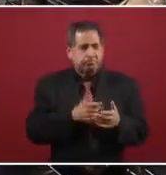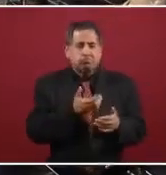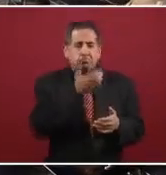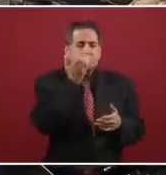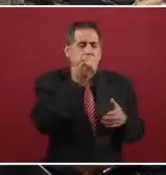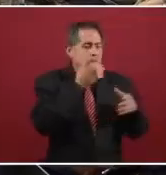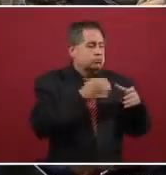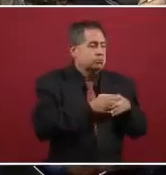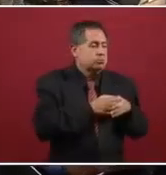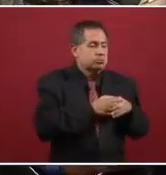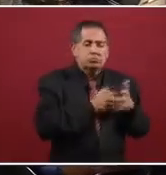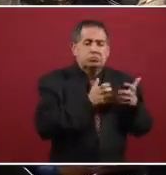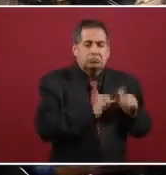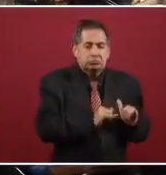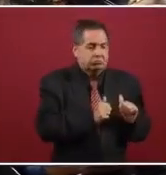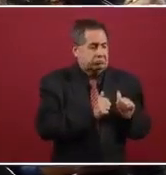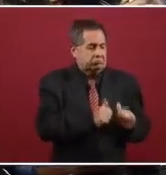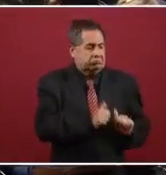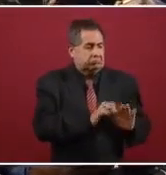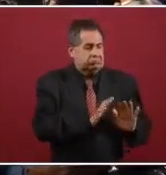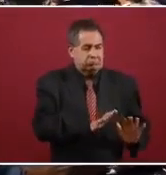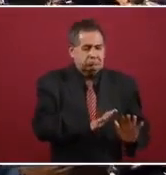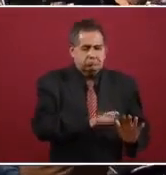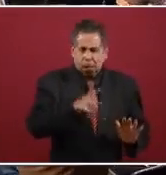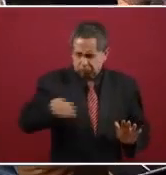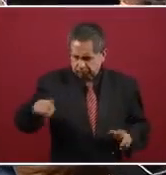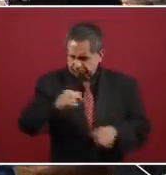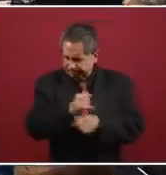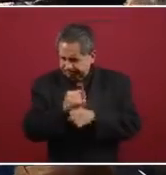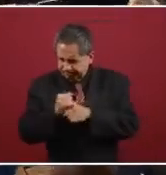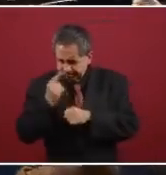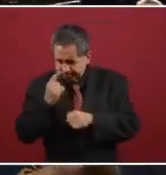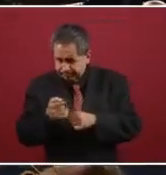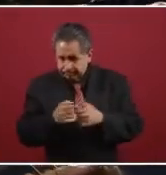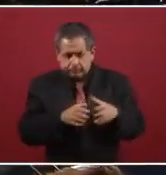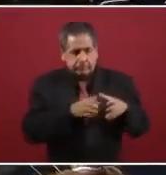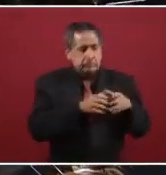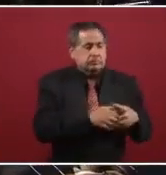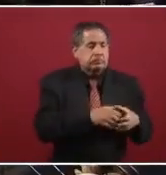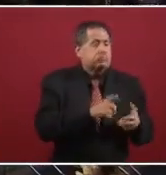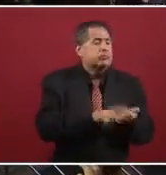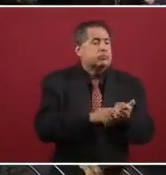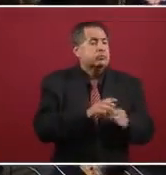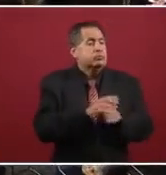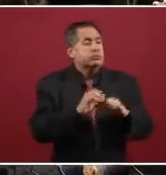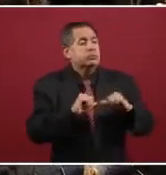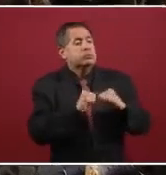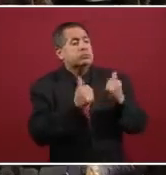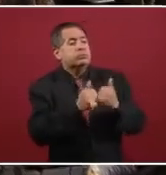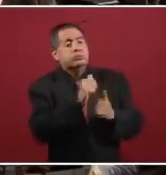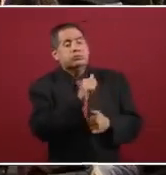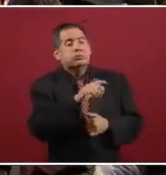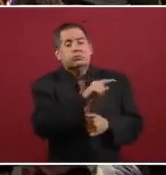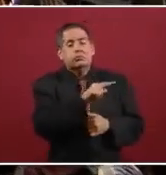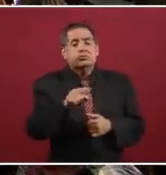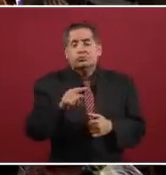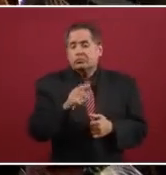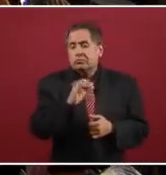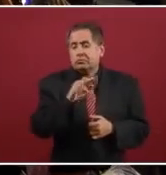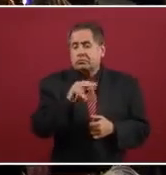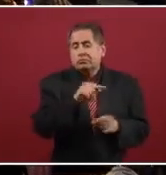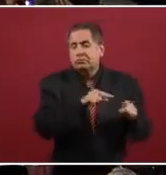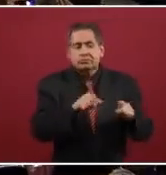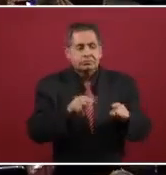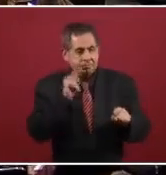conservadurismo. Hagan un análisis de cuáles son las organizaciones de sociedad civil en México